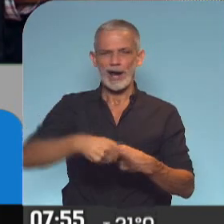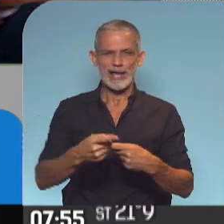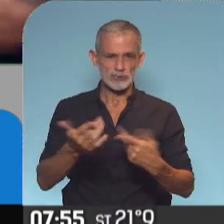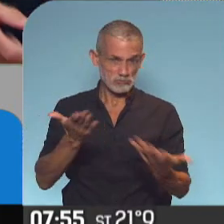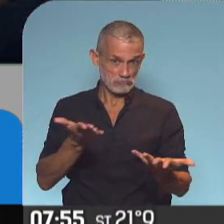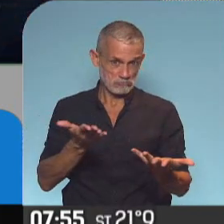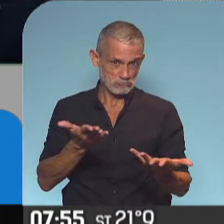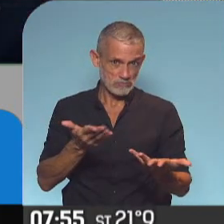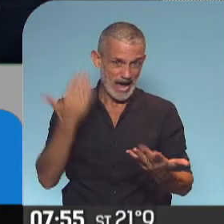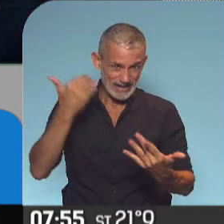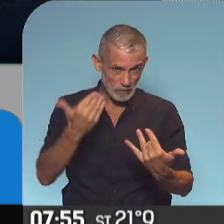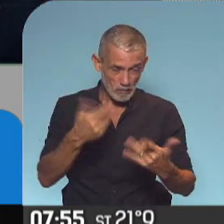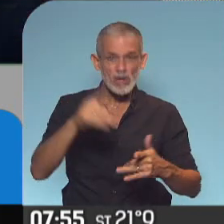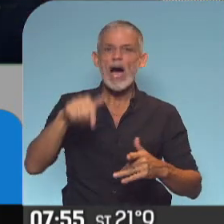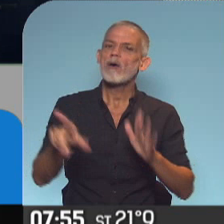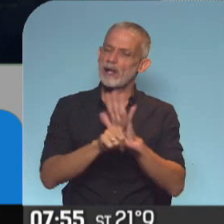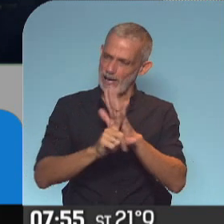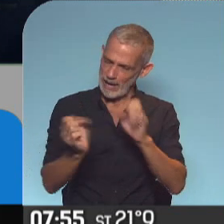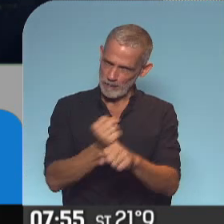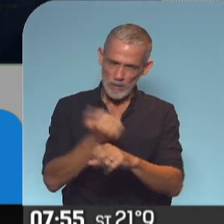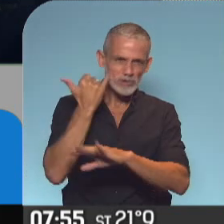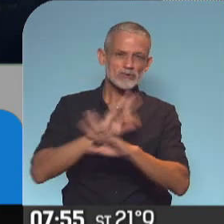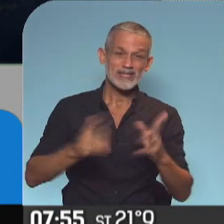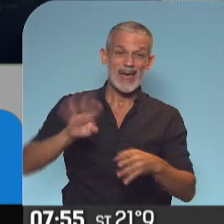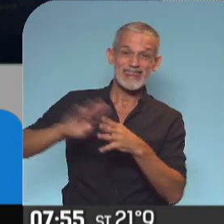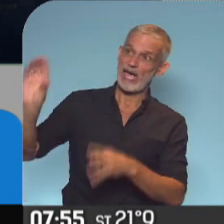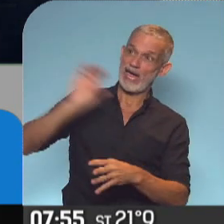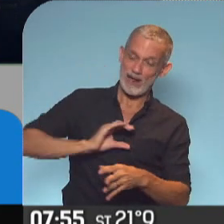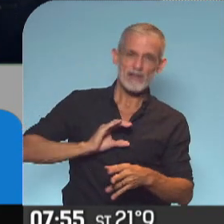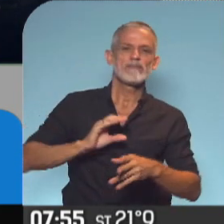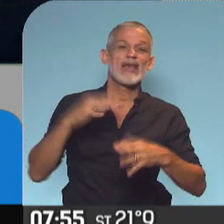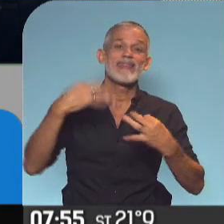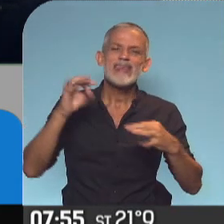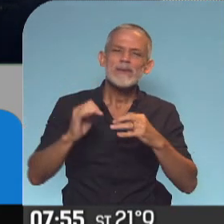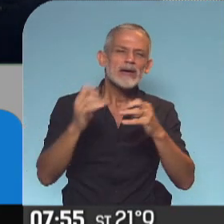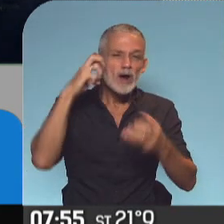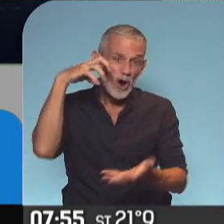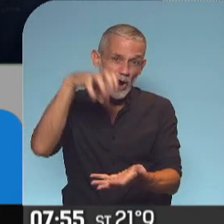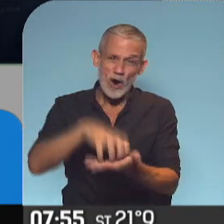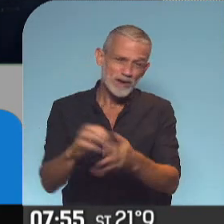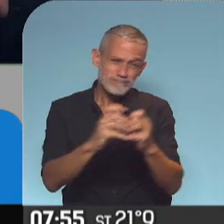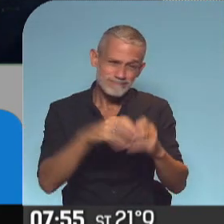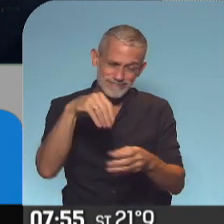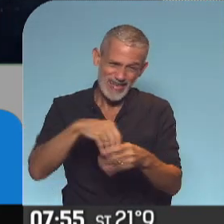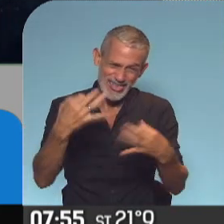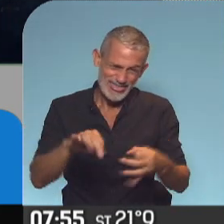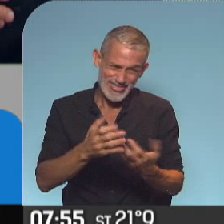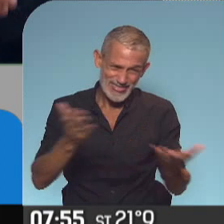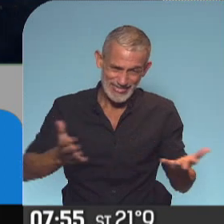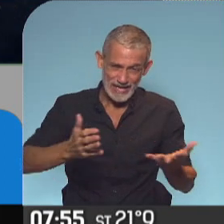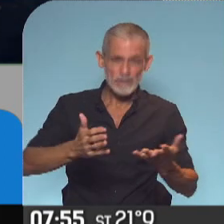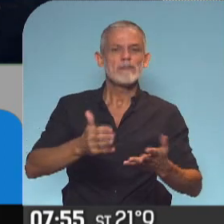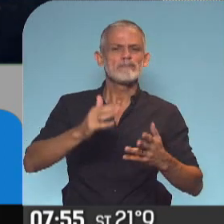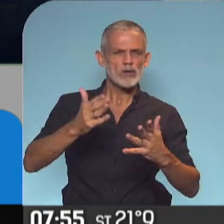Hace poco se sancionó la ley por la cual toda toma de deuda tiene que ser discutida como debería haber sido siempre, más allá de que las